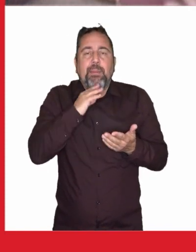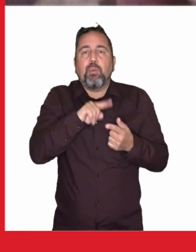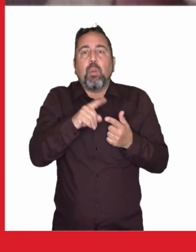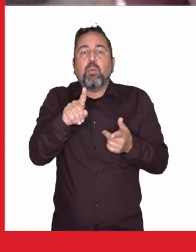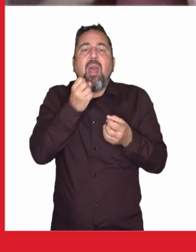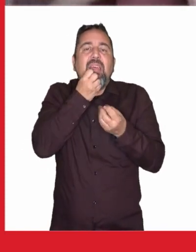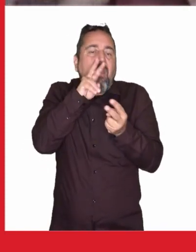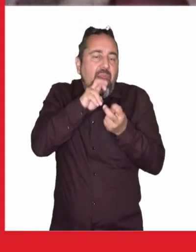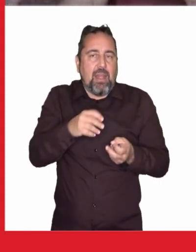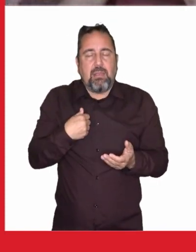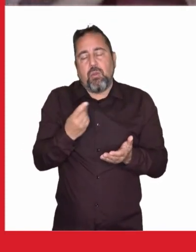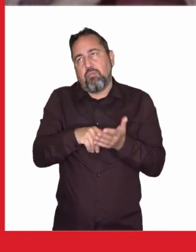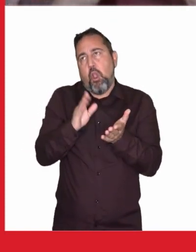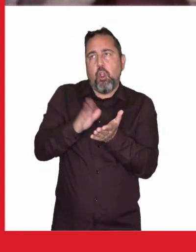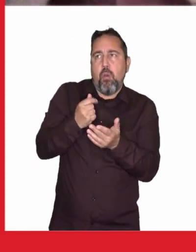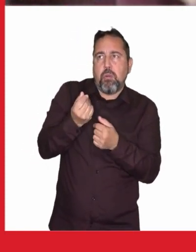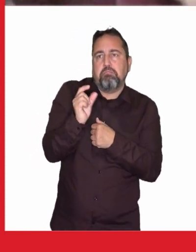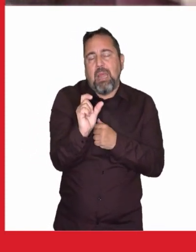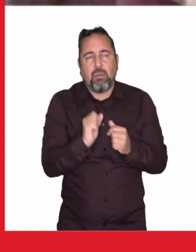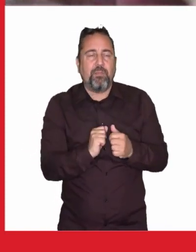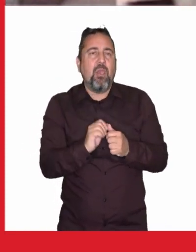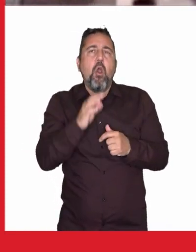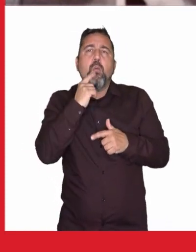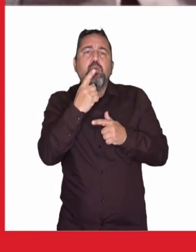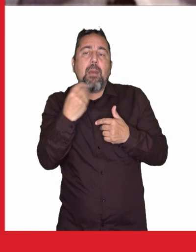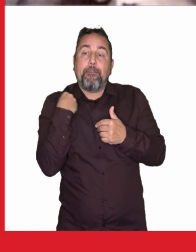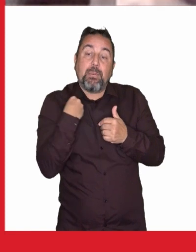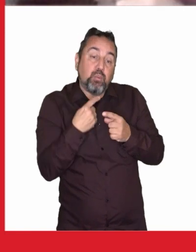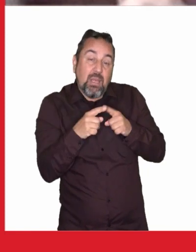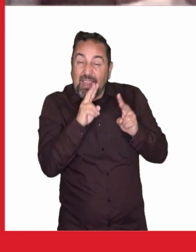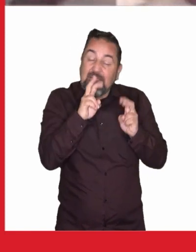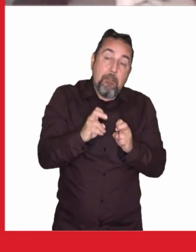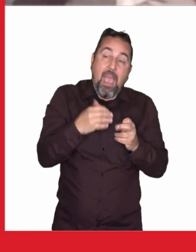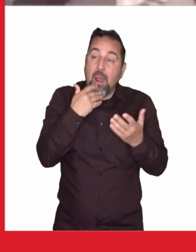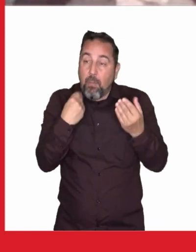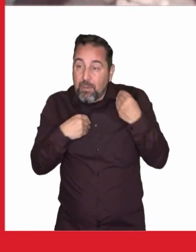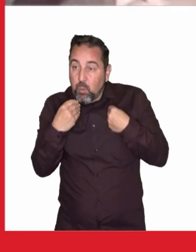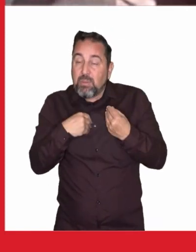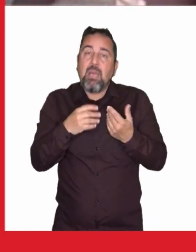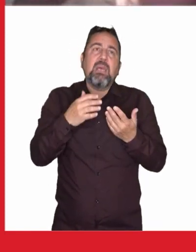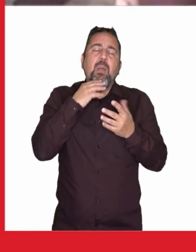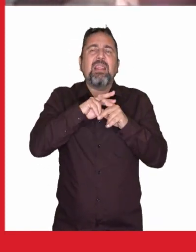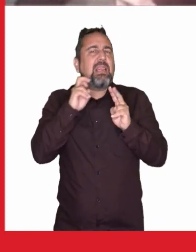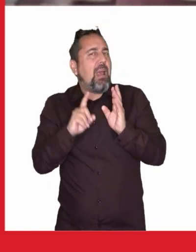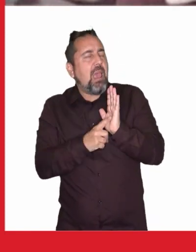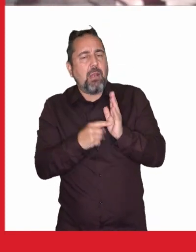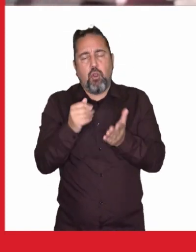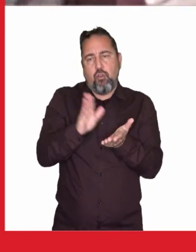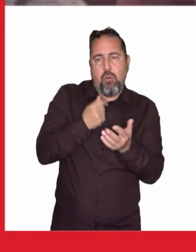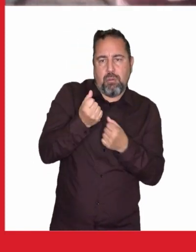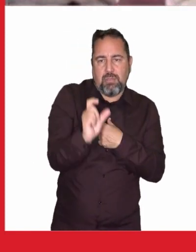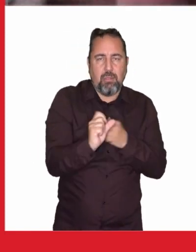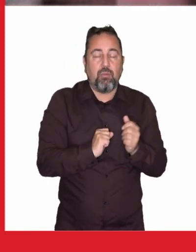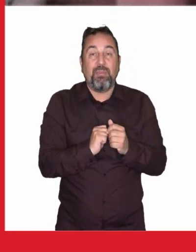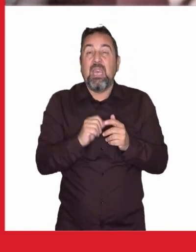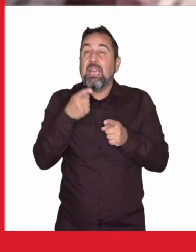dicen, y luego aparte, por presentarte tu declaración de la renta, te puedo cobrar tanto. Por cada consulta que me hagas de